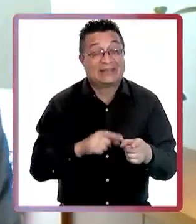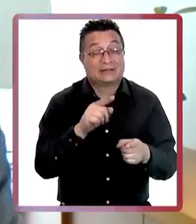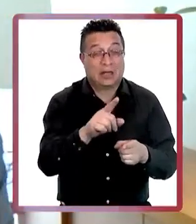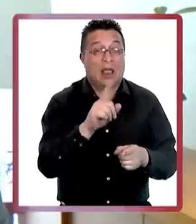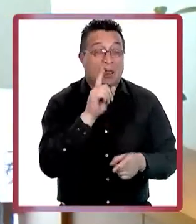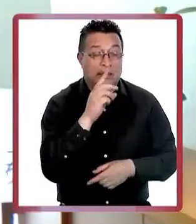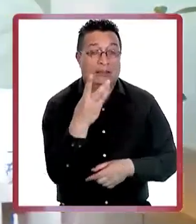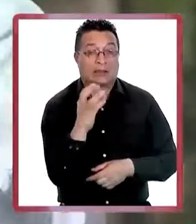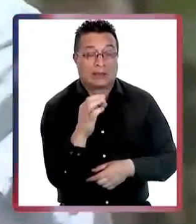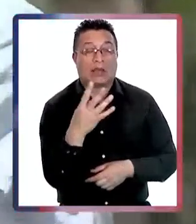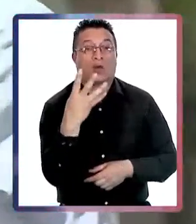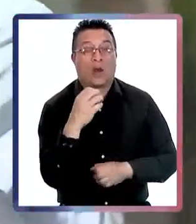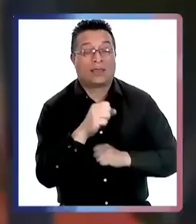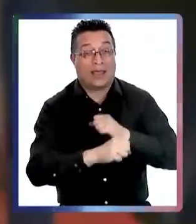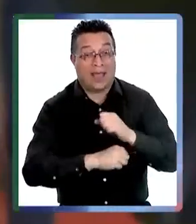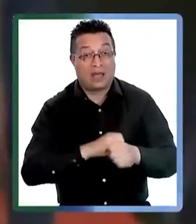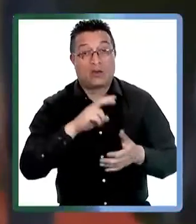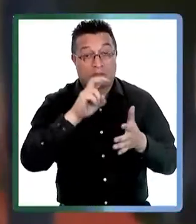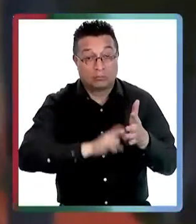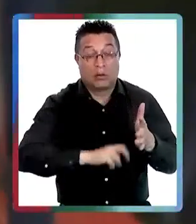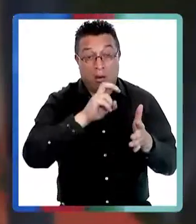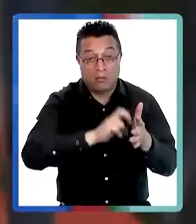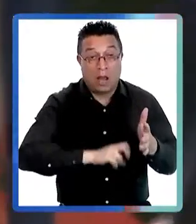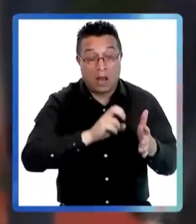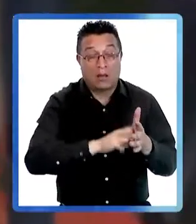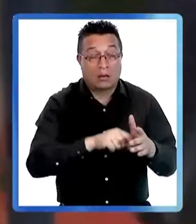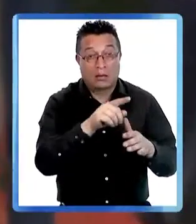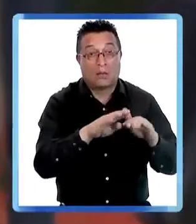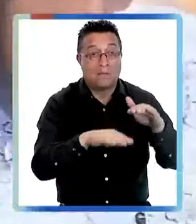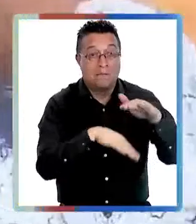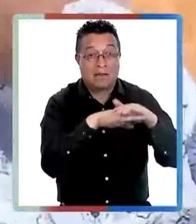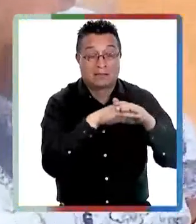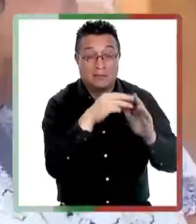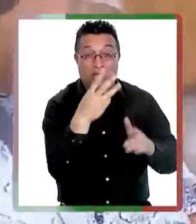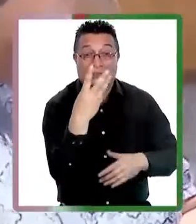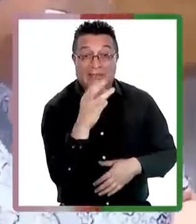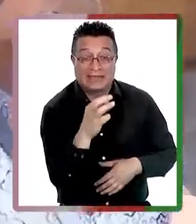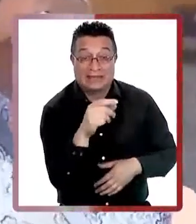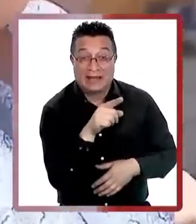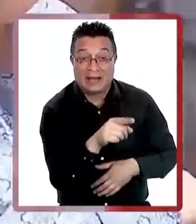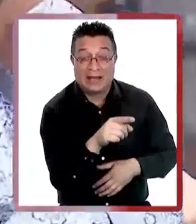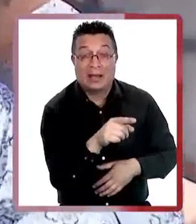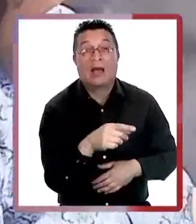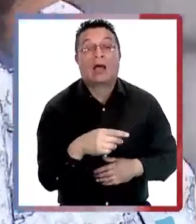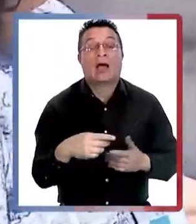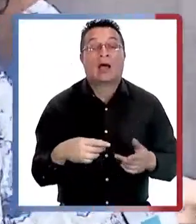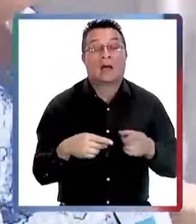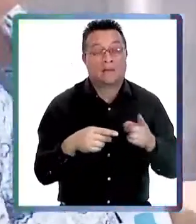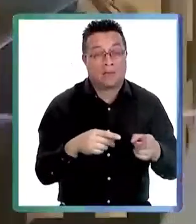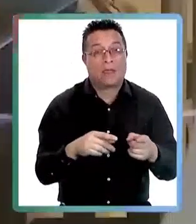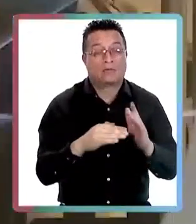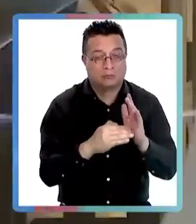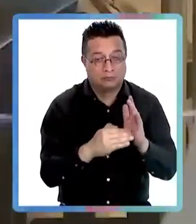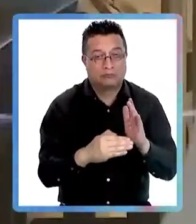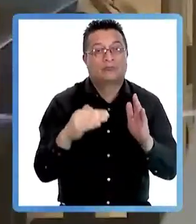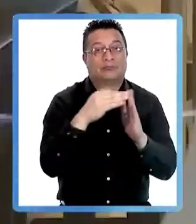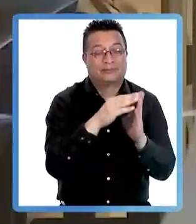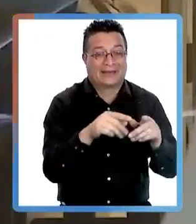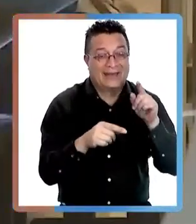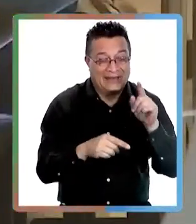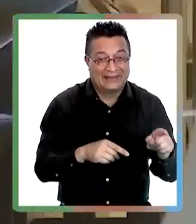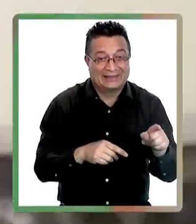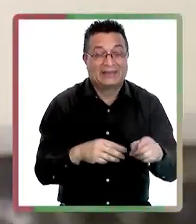tiene 30 o 40 años de cotizaciones, el máximo es 30, se le va a subir por